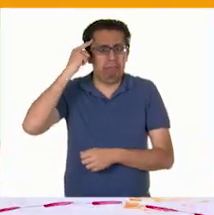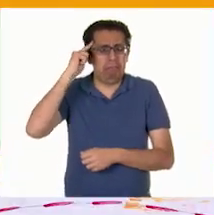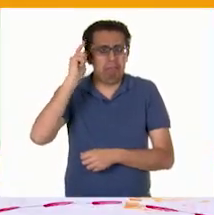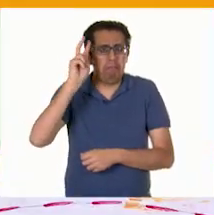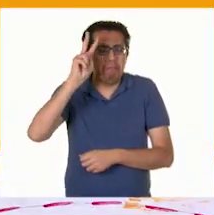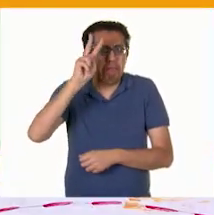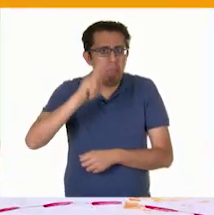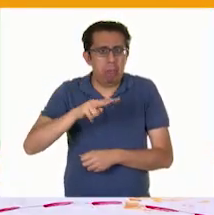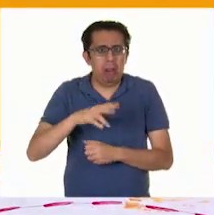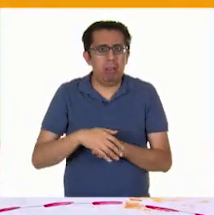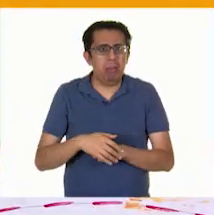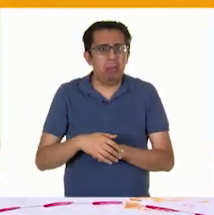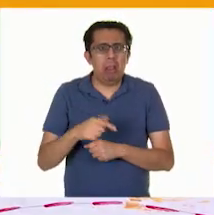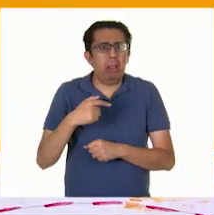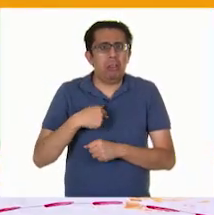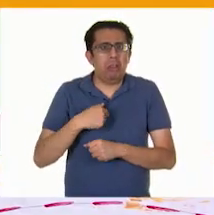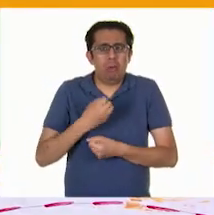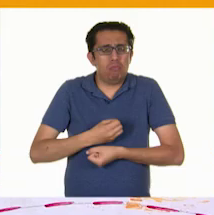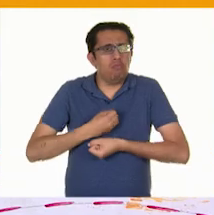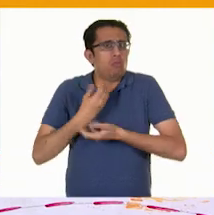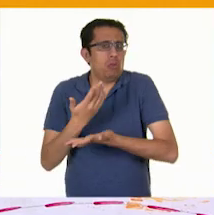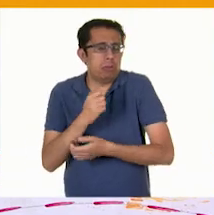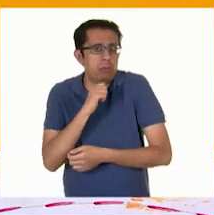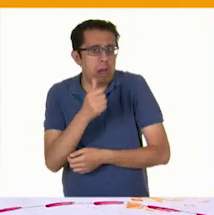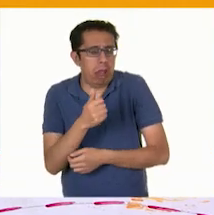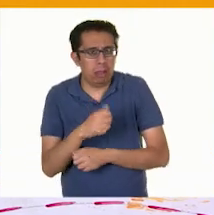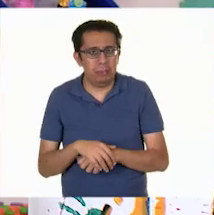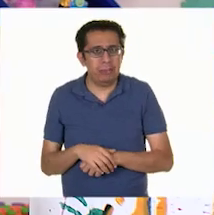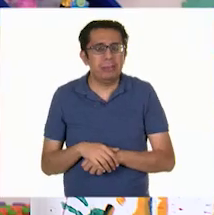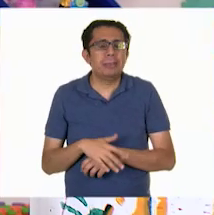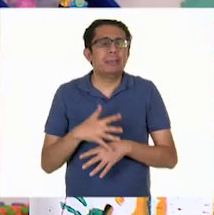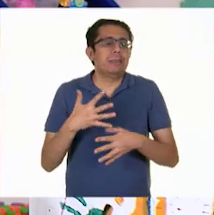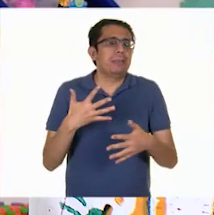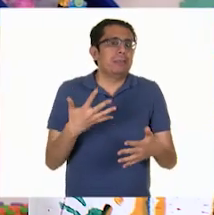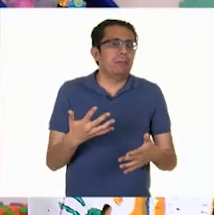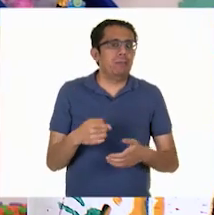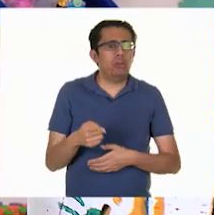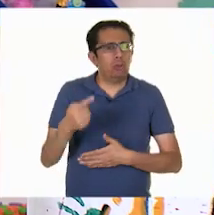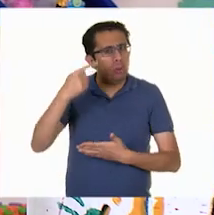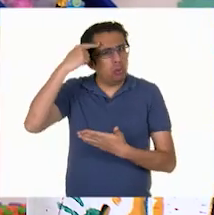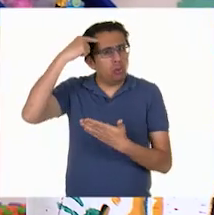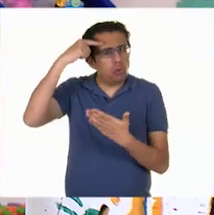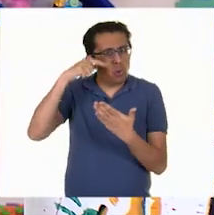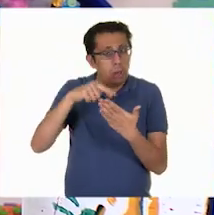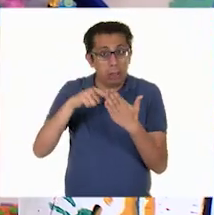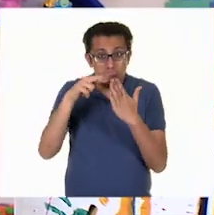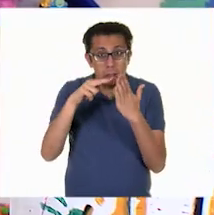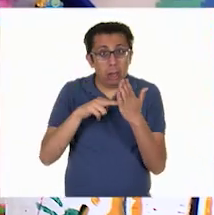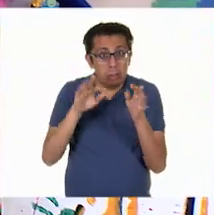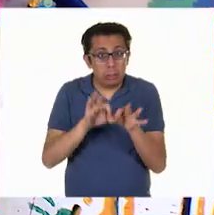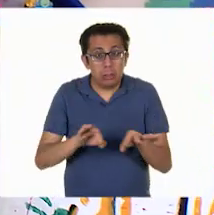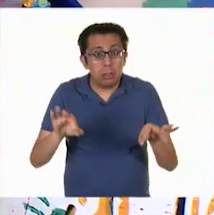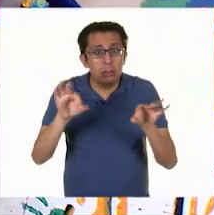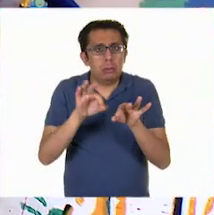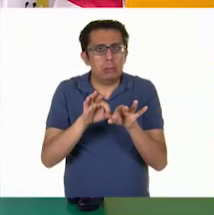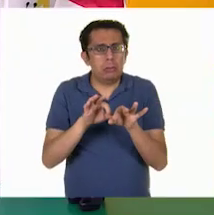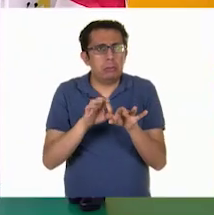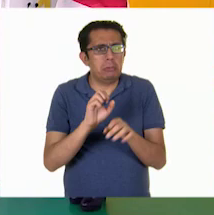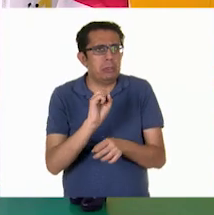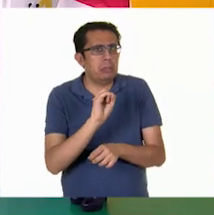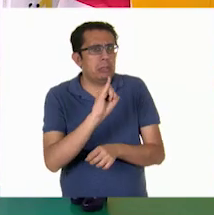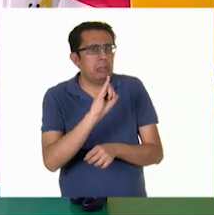poco, así que no platiqué mi punto de vista. Ay, Gloria, ¿tú crees que las reglas son importantes? Pues